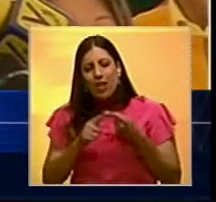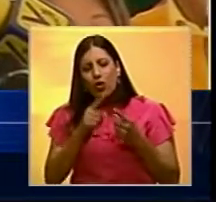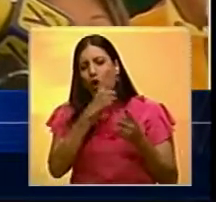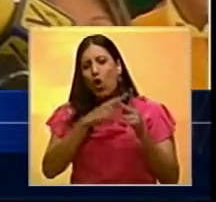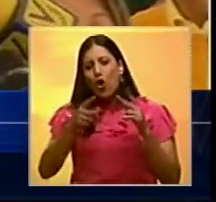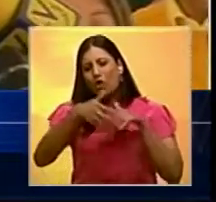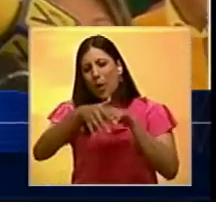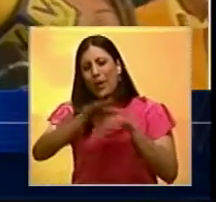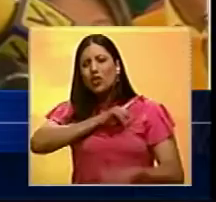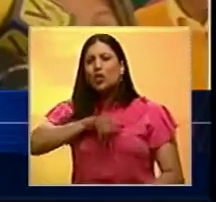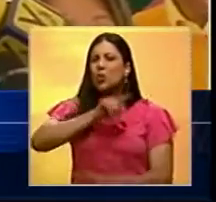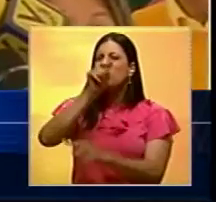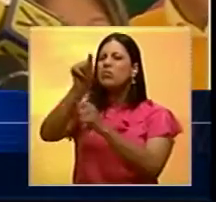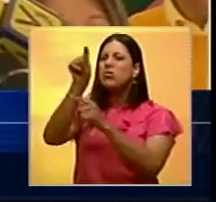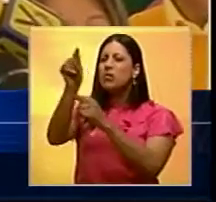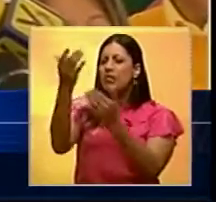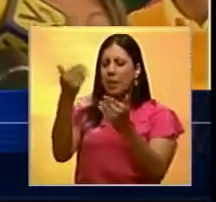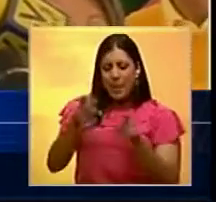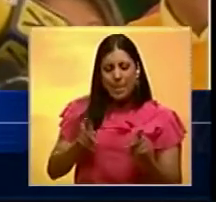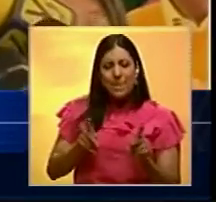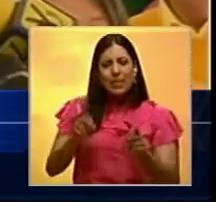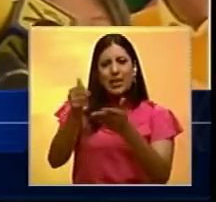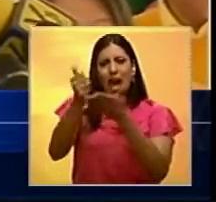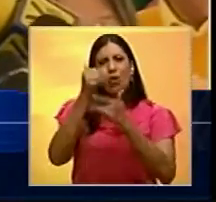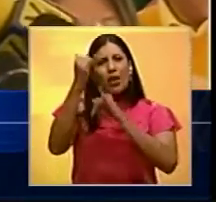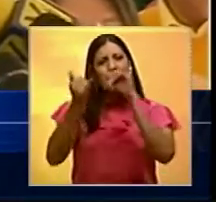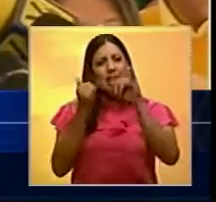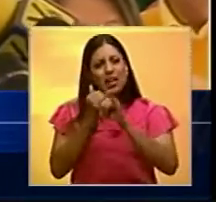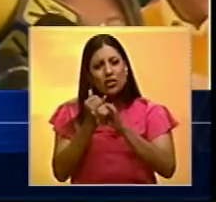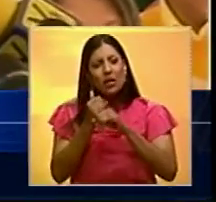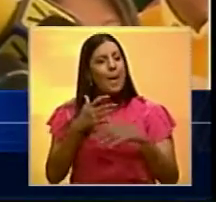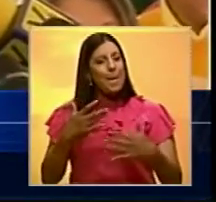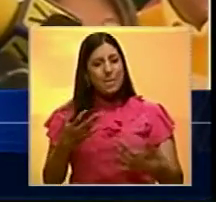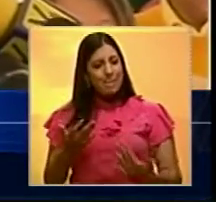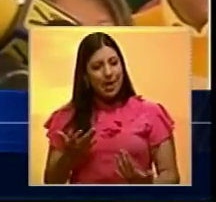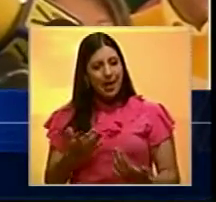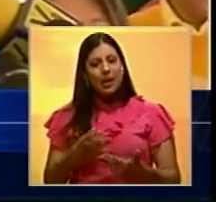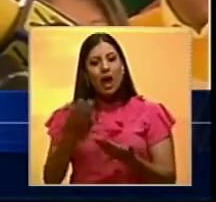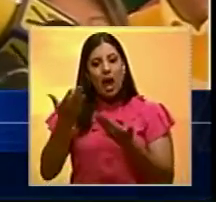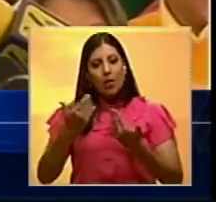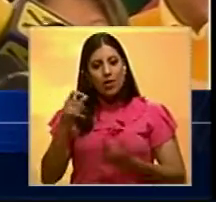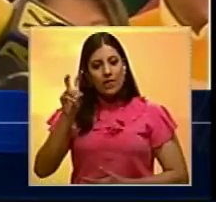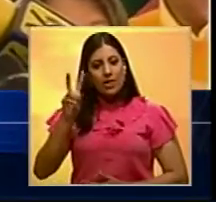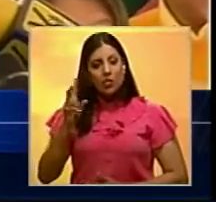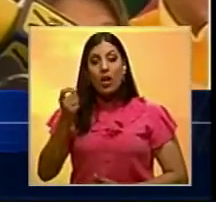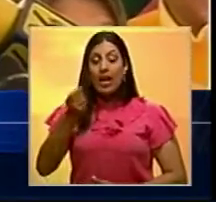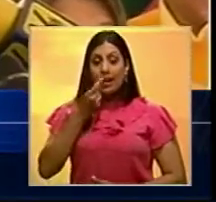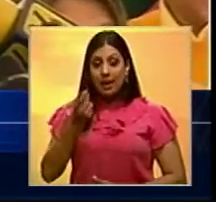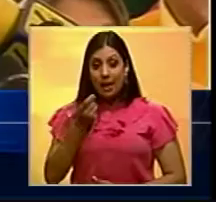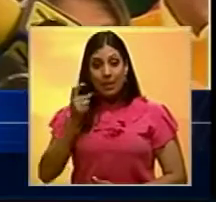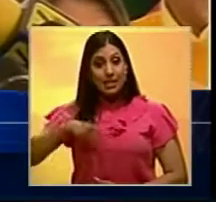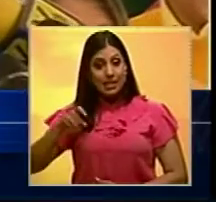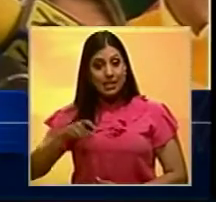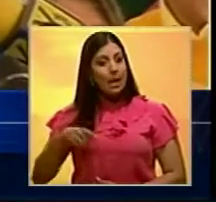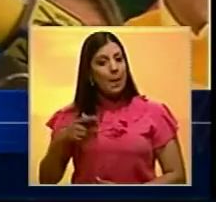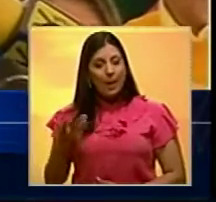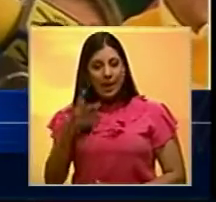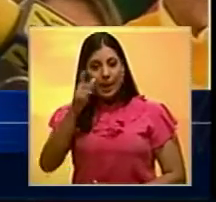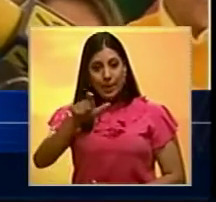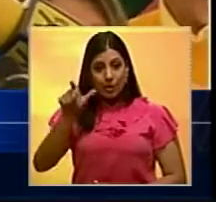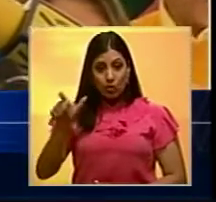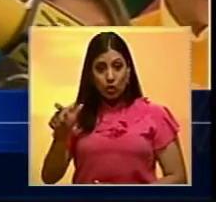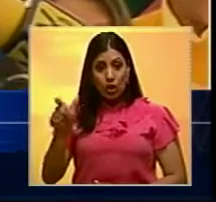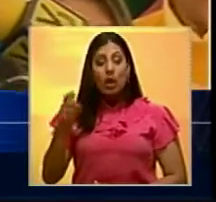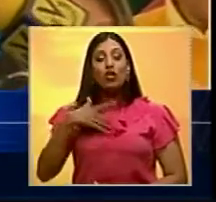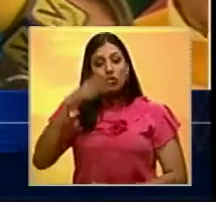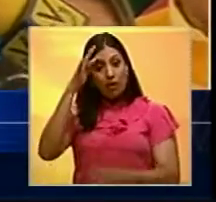marchas en las que estamos exigiendo que se permita la ayuda internacional para que lleguen a Venezuela las medicinas necesarias para la gente.